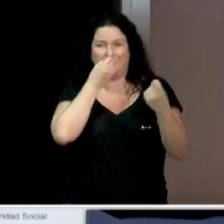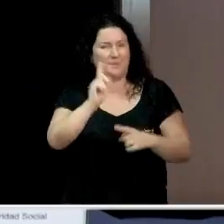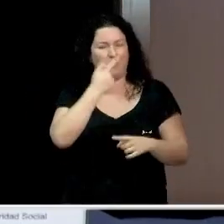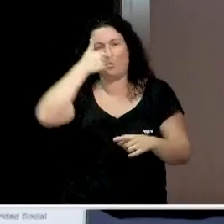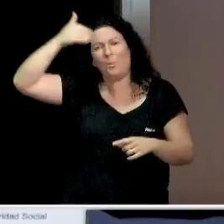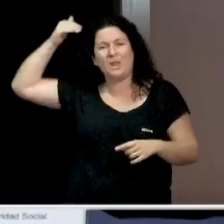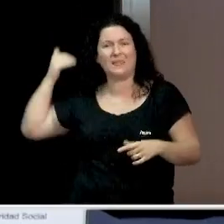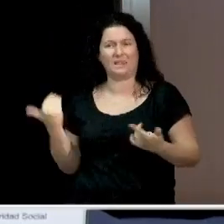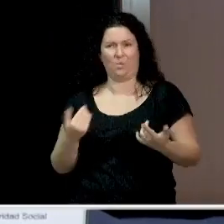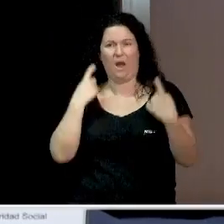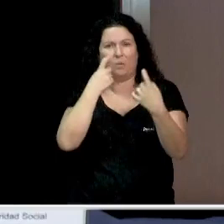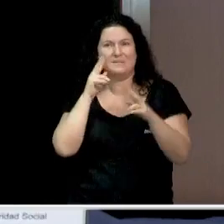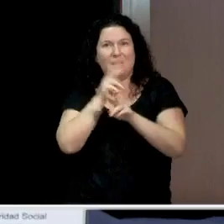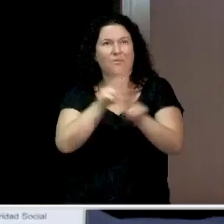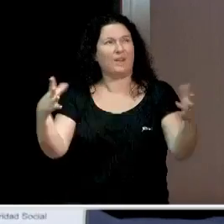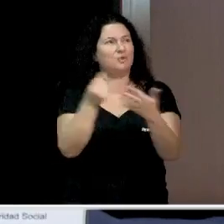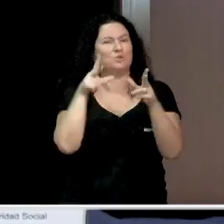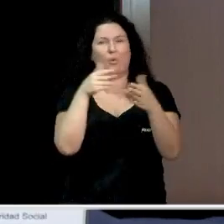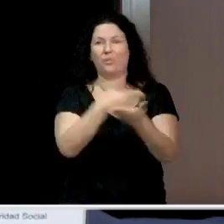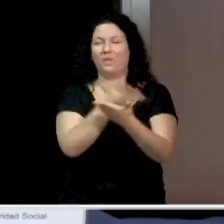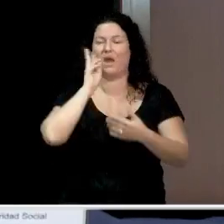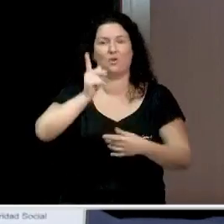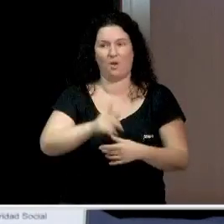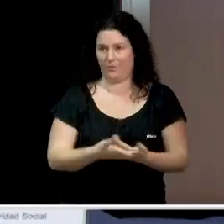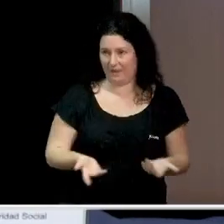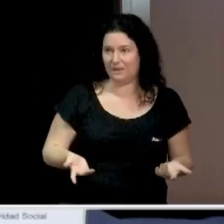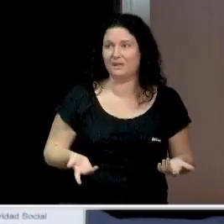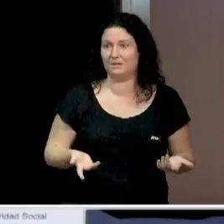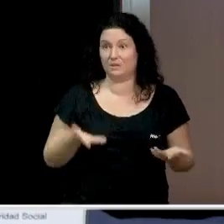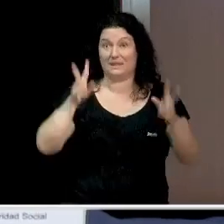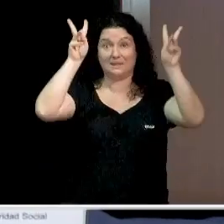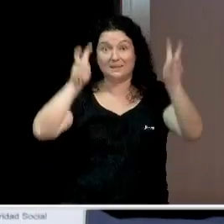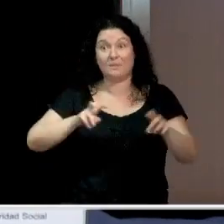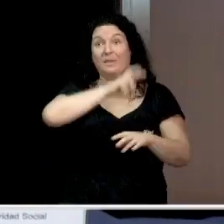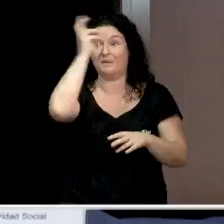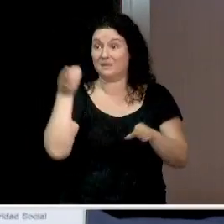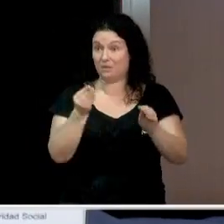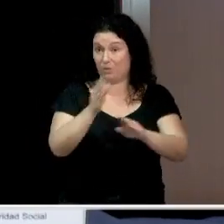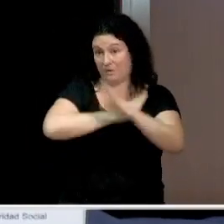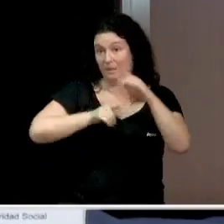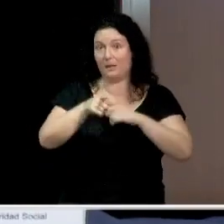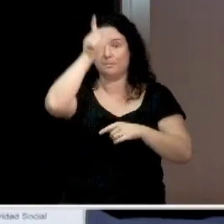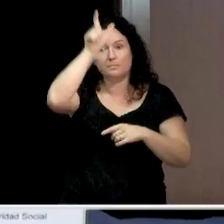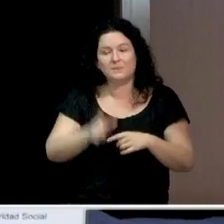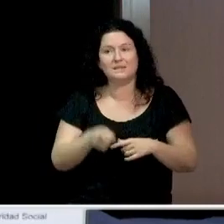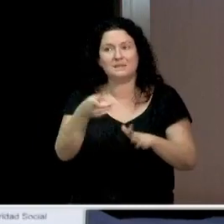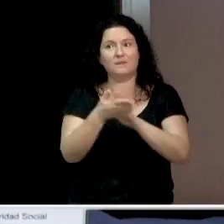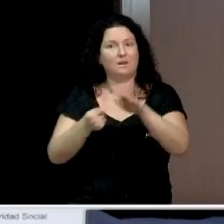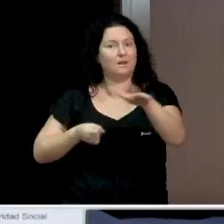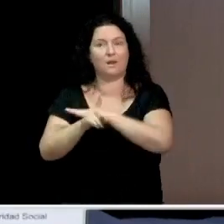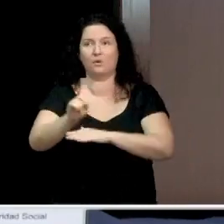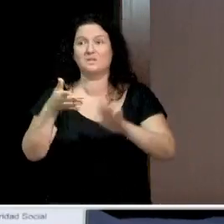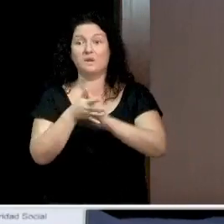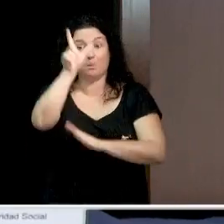persona excluida del empleo por motivos de discapacidad, en definitiva de diversidad, es una persona que se pierde para la mejora